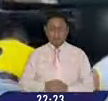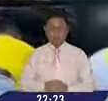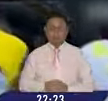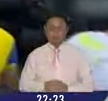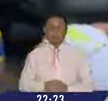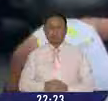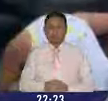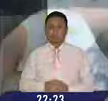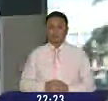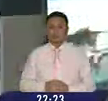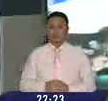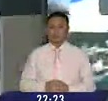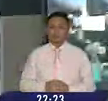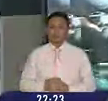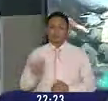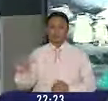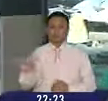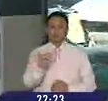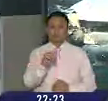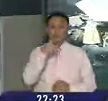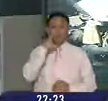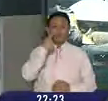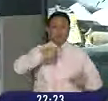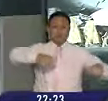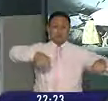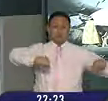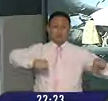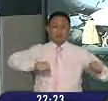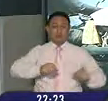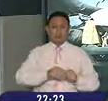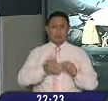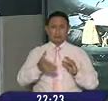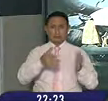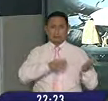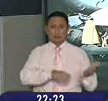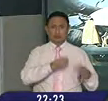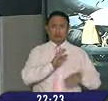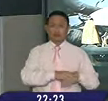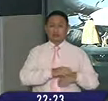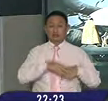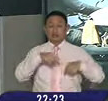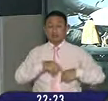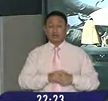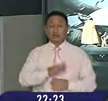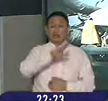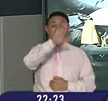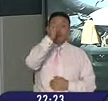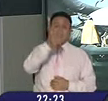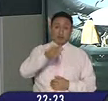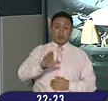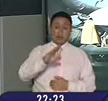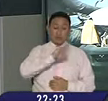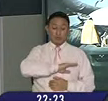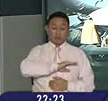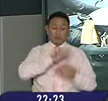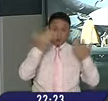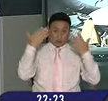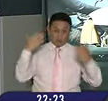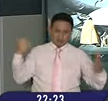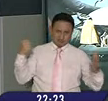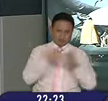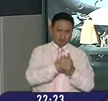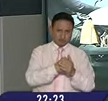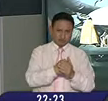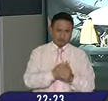Fernández. De igual manera, un conductor de motocicleta falleció luego de impactarse con una camioneta del municipio de Guayaquil.